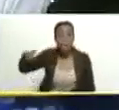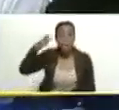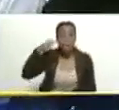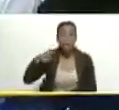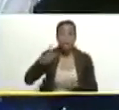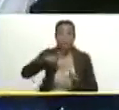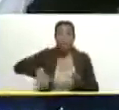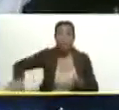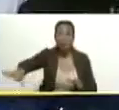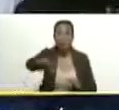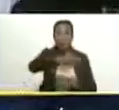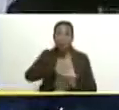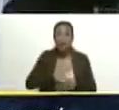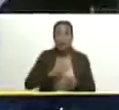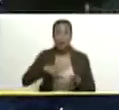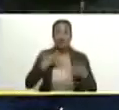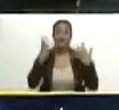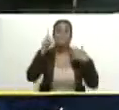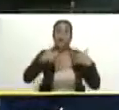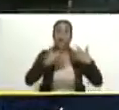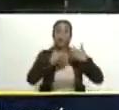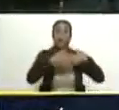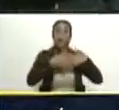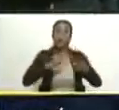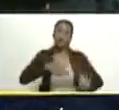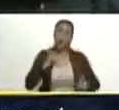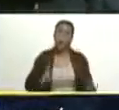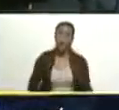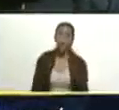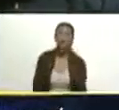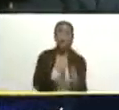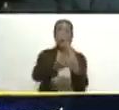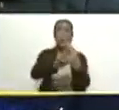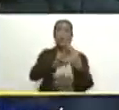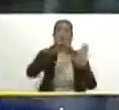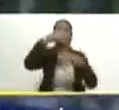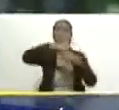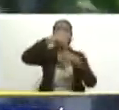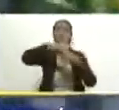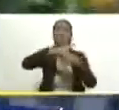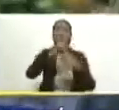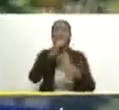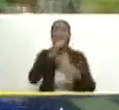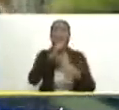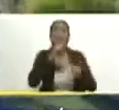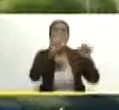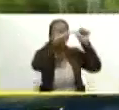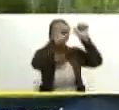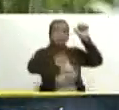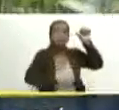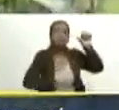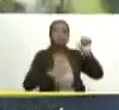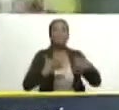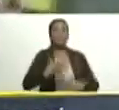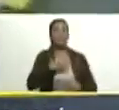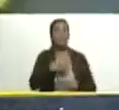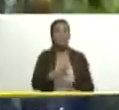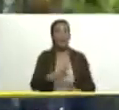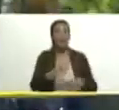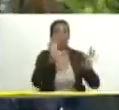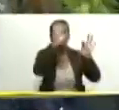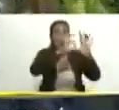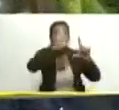productoras, que han hecho posible este encuentro. Los datos que teníamos, presidente, que tenemos son bien interesantes, con una